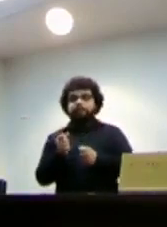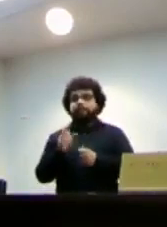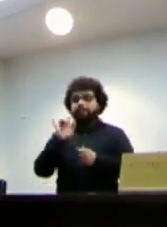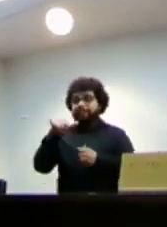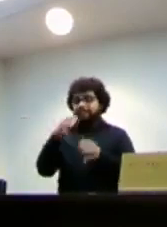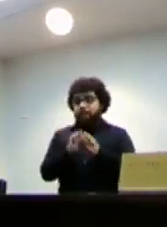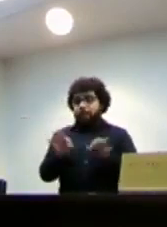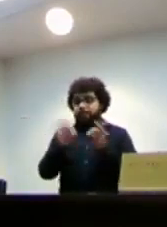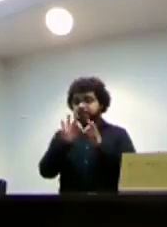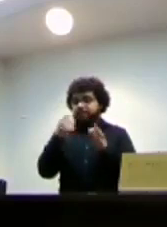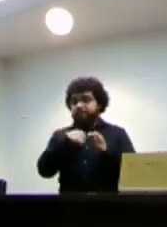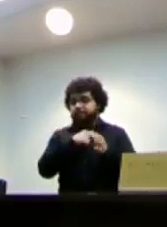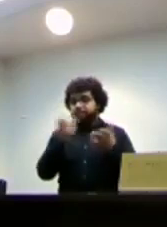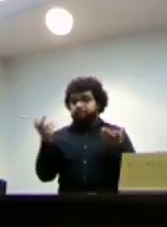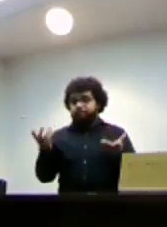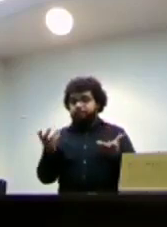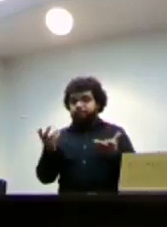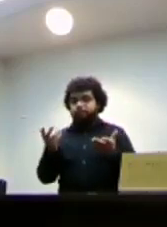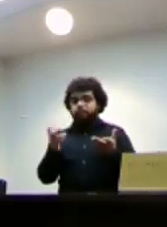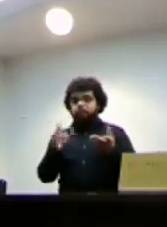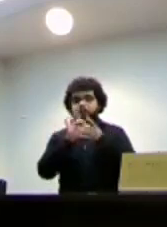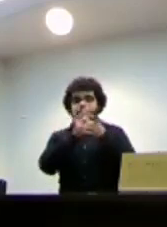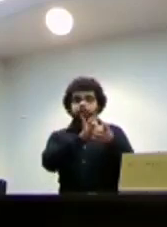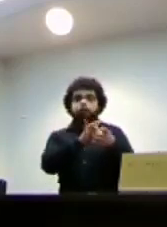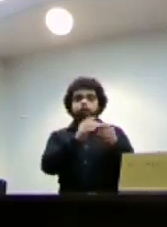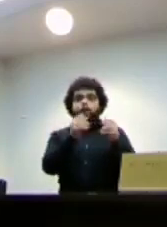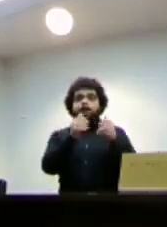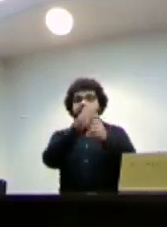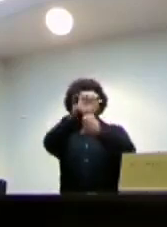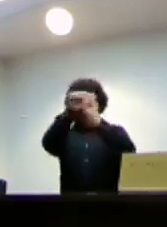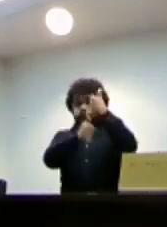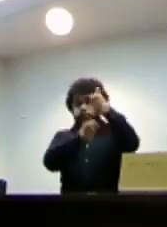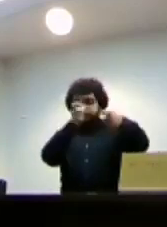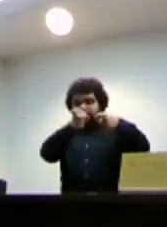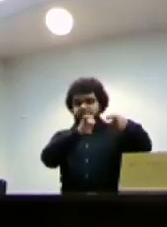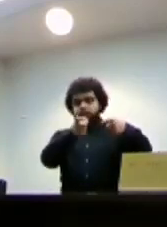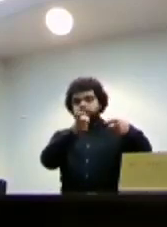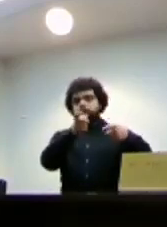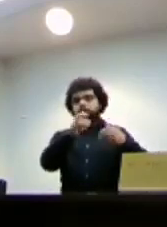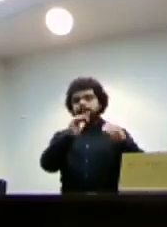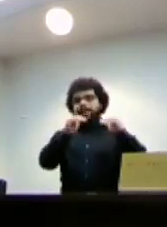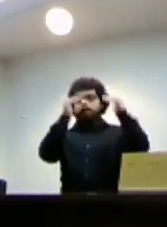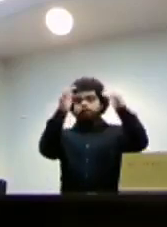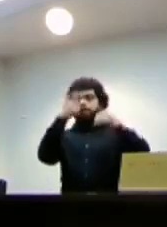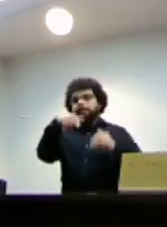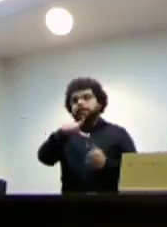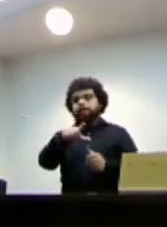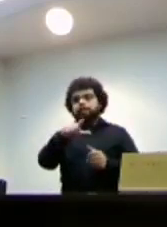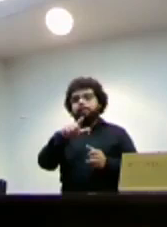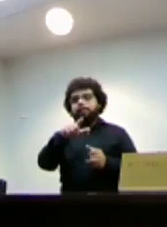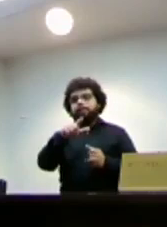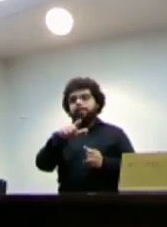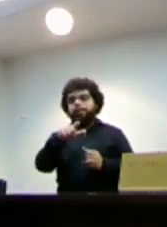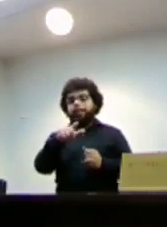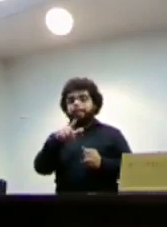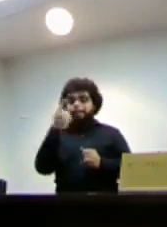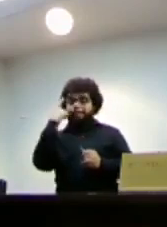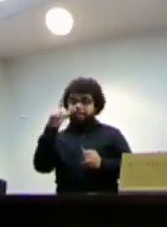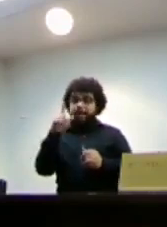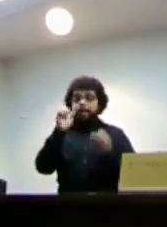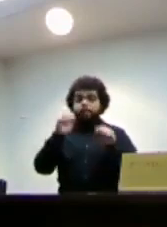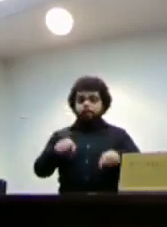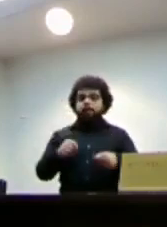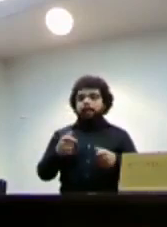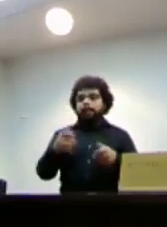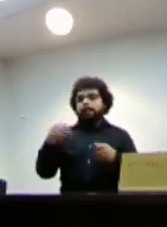estamos junto con el subdirector ejecutivo, ¿verdad?, en un proceso de reclutar y bajo la aprobación